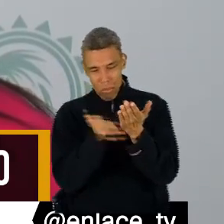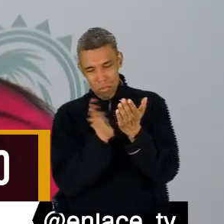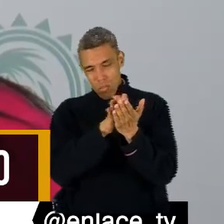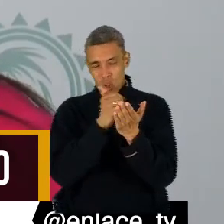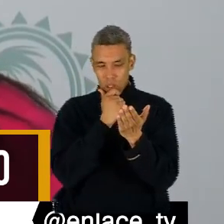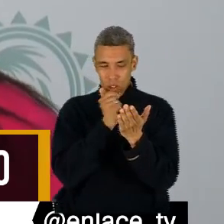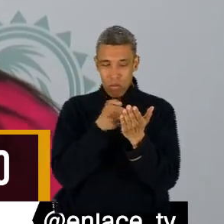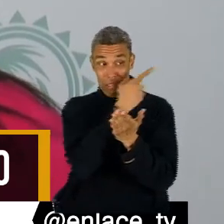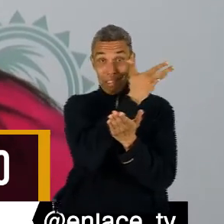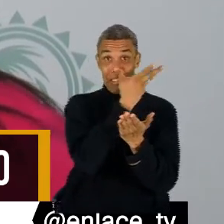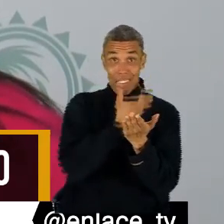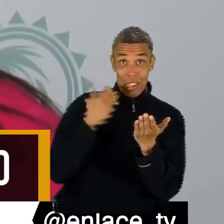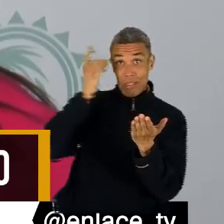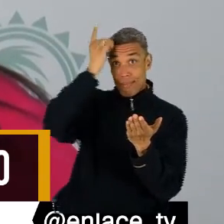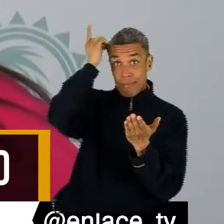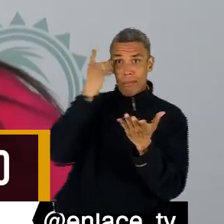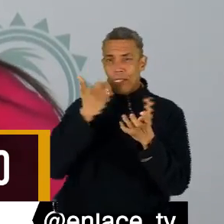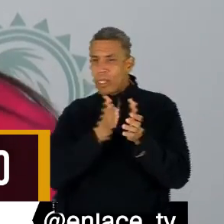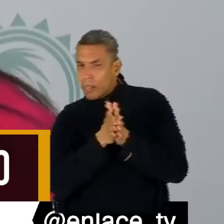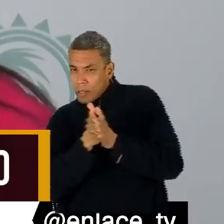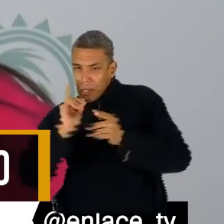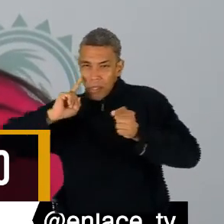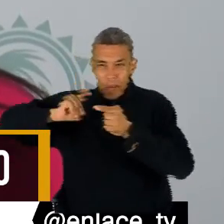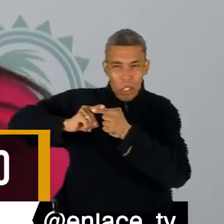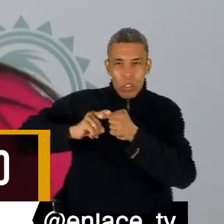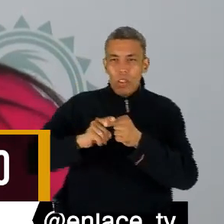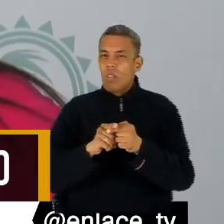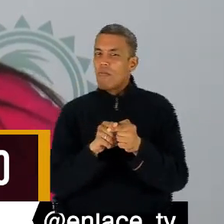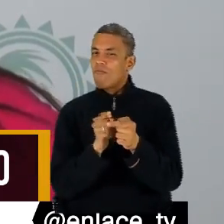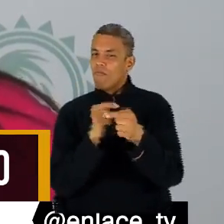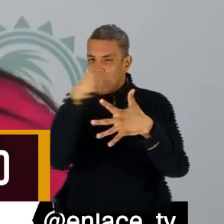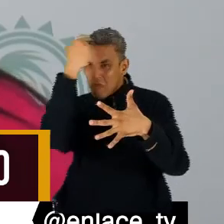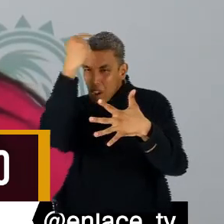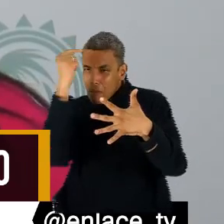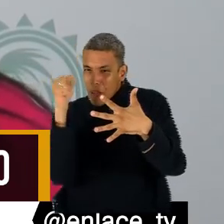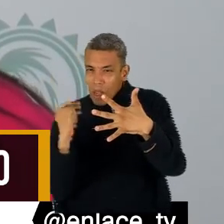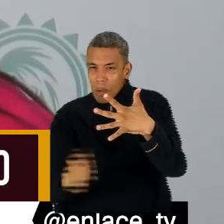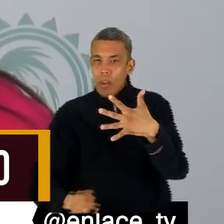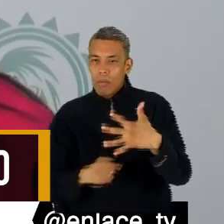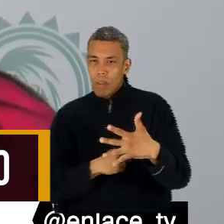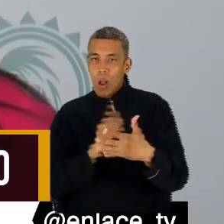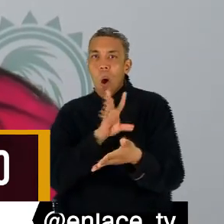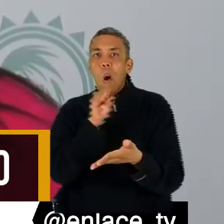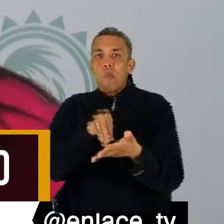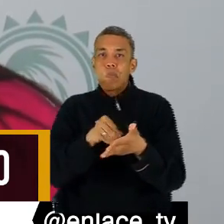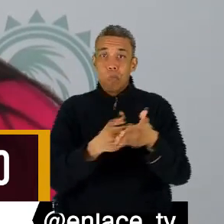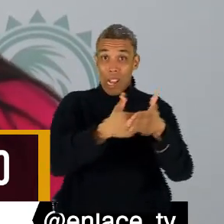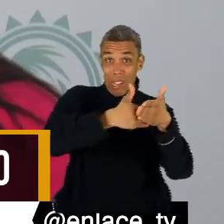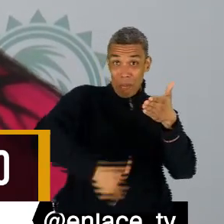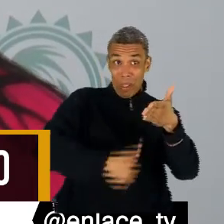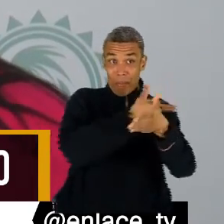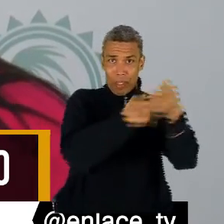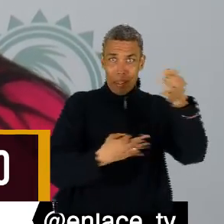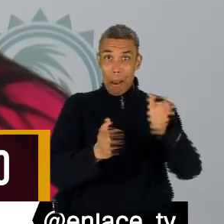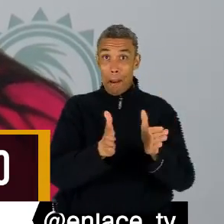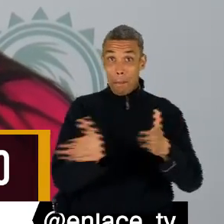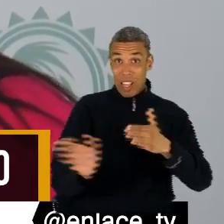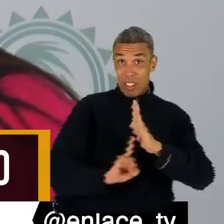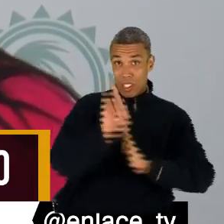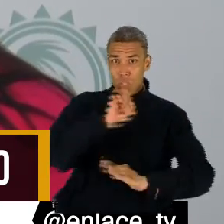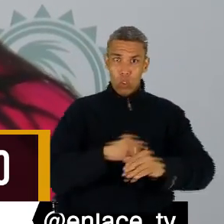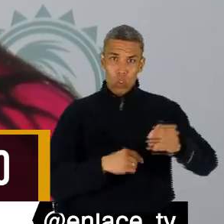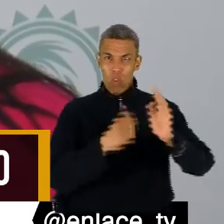como las tienen, las metas de resultado que están planteadas, pues cómo lo observa la plenaria. Entonces eso es lo que se va a hacer hoy, como ya un análisis más